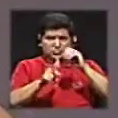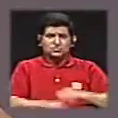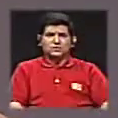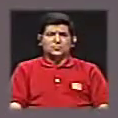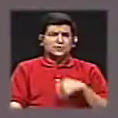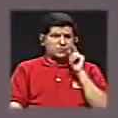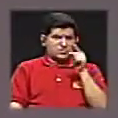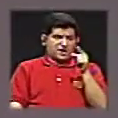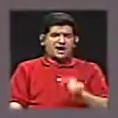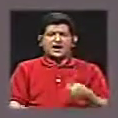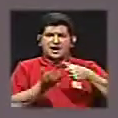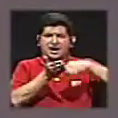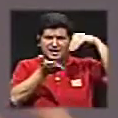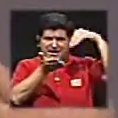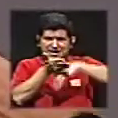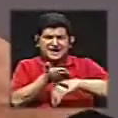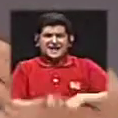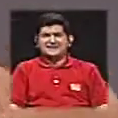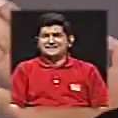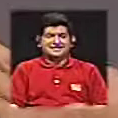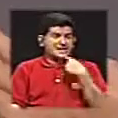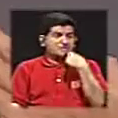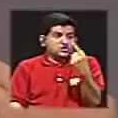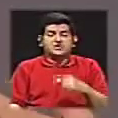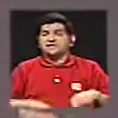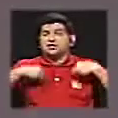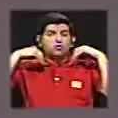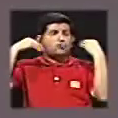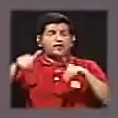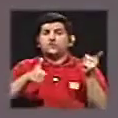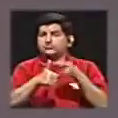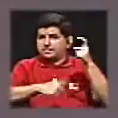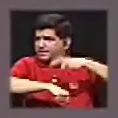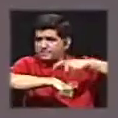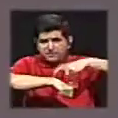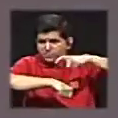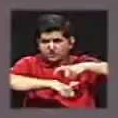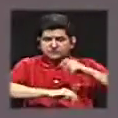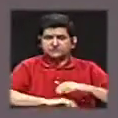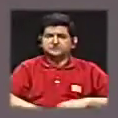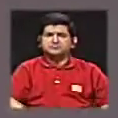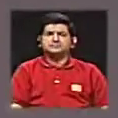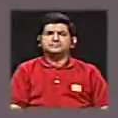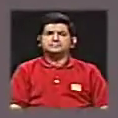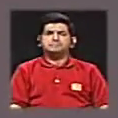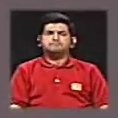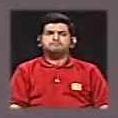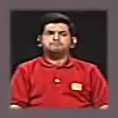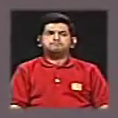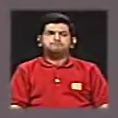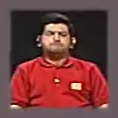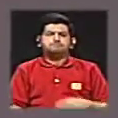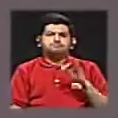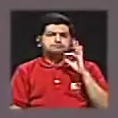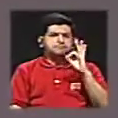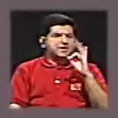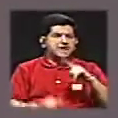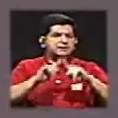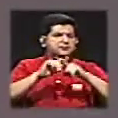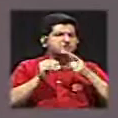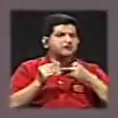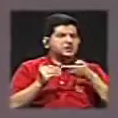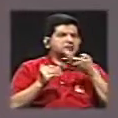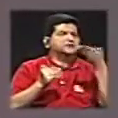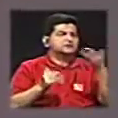emitió esa carta tan terminante donde renunciaba en primera instancia? Bueno, una serie de